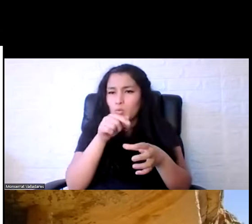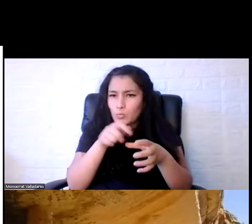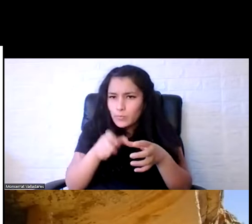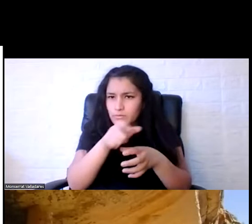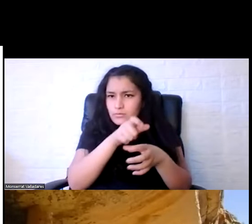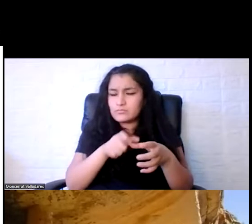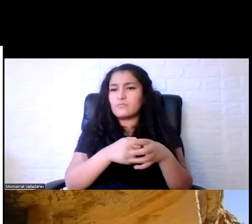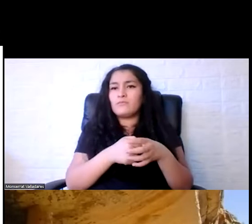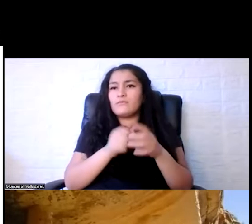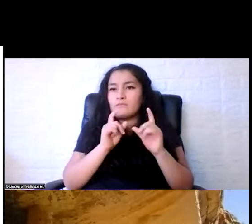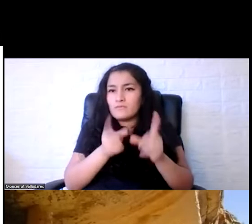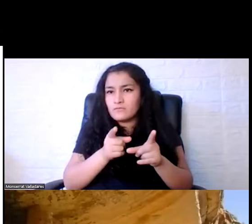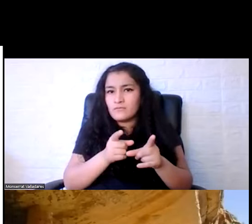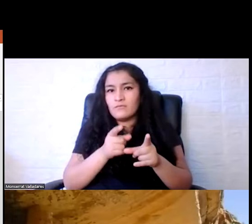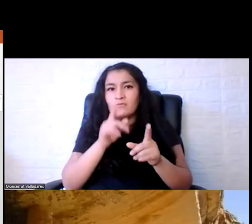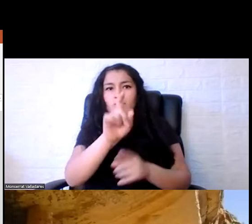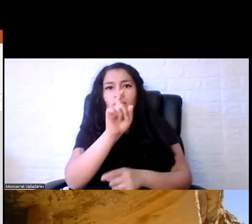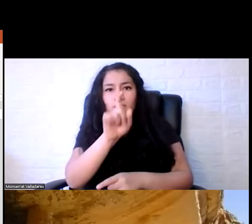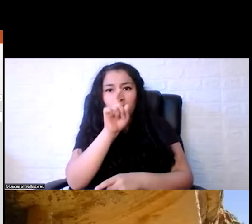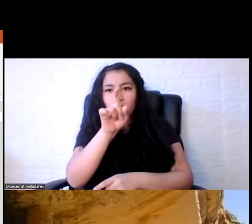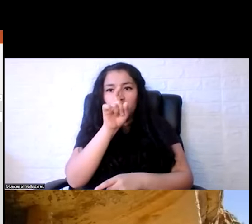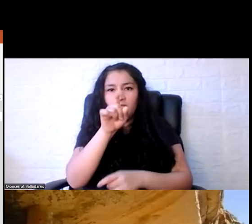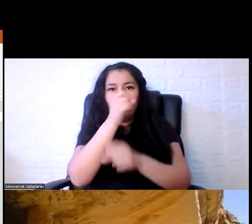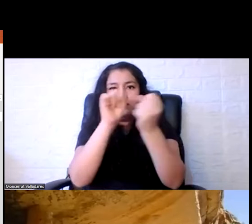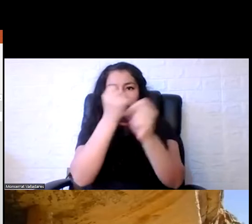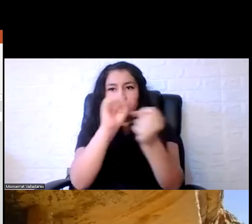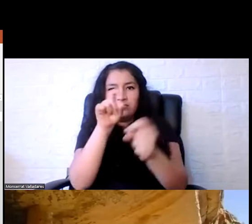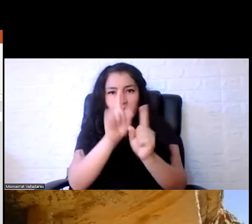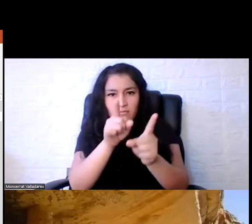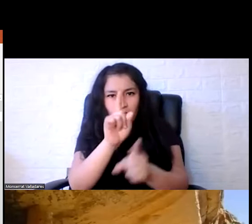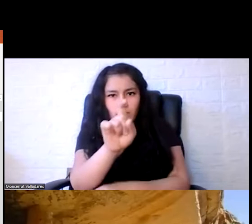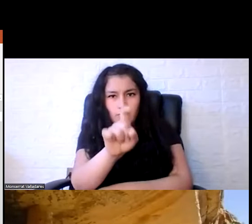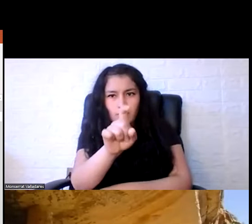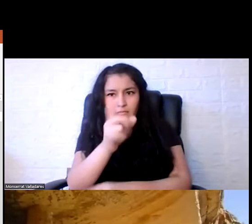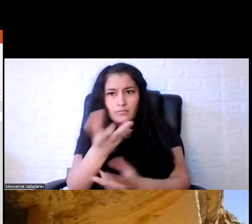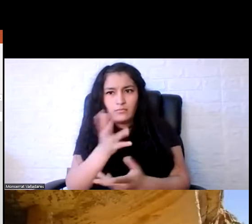Y estoy tratando de darle enter y no se puede, pero ahora sí ya, muy bien. Bueno,